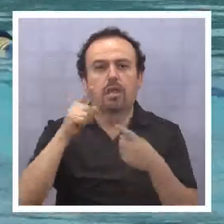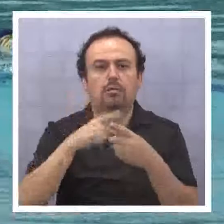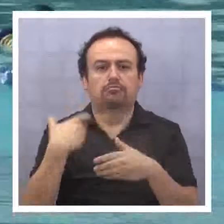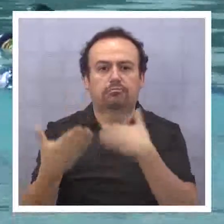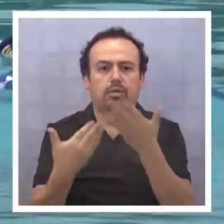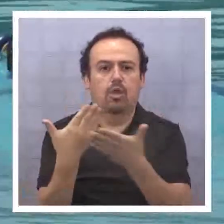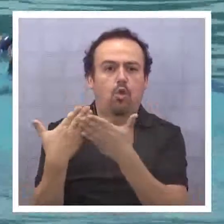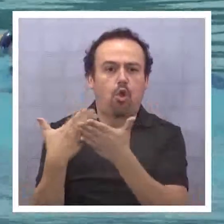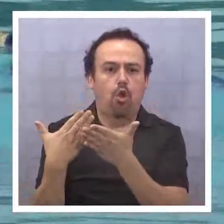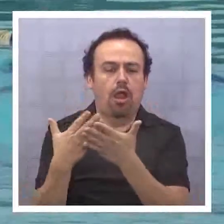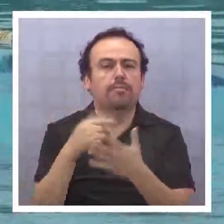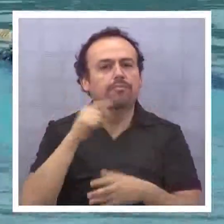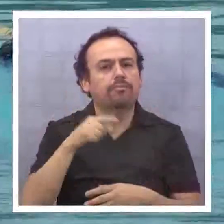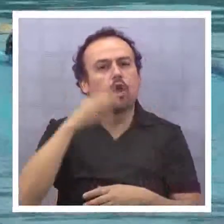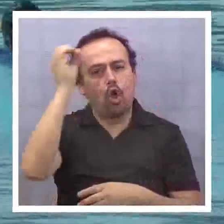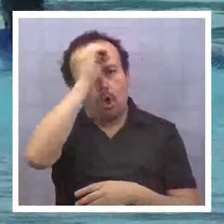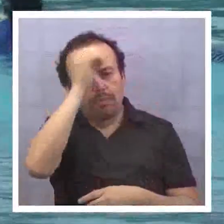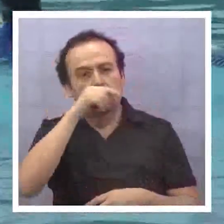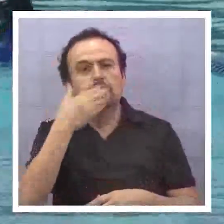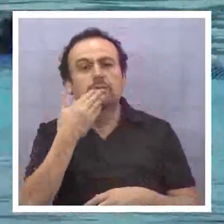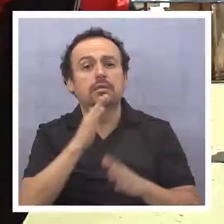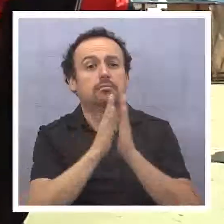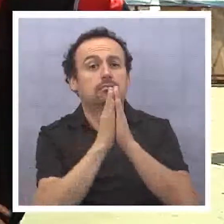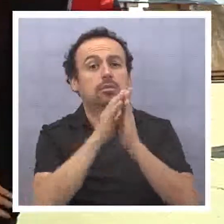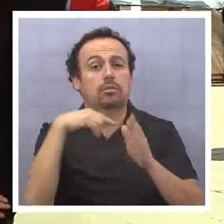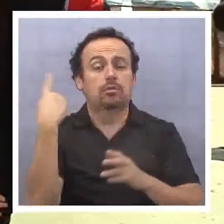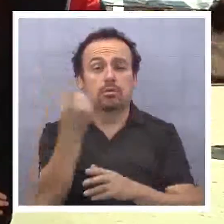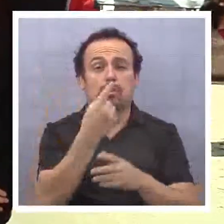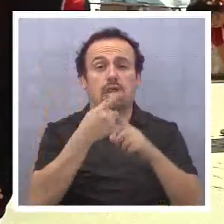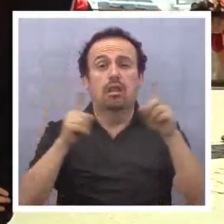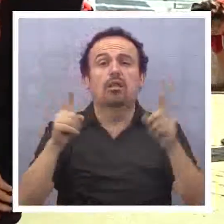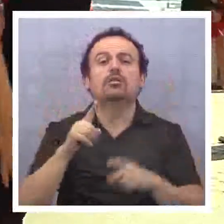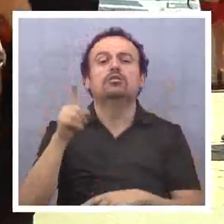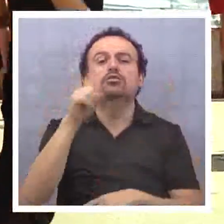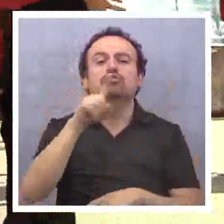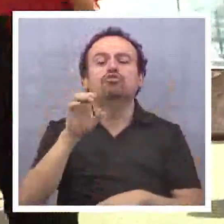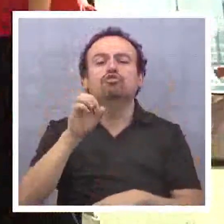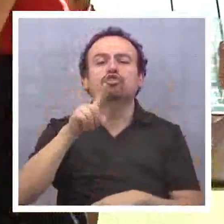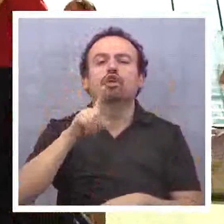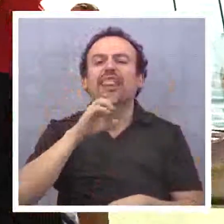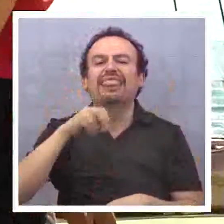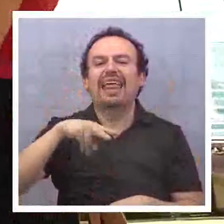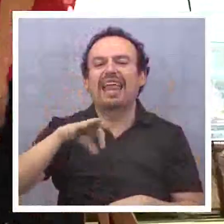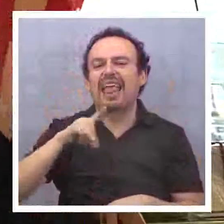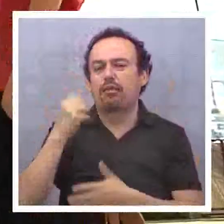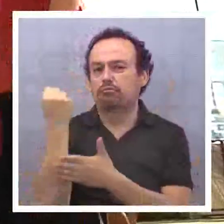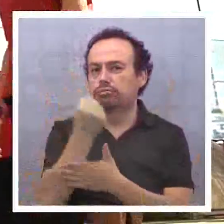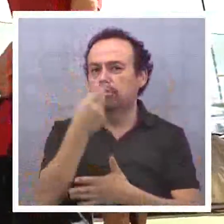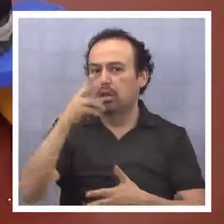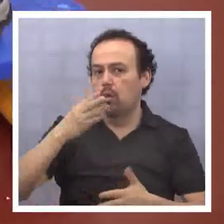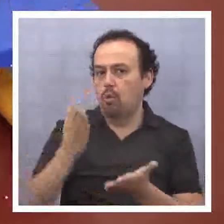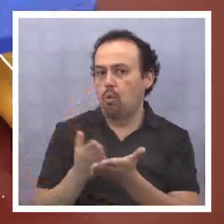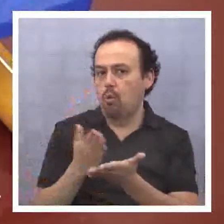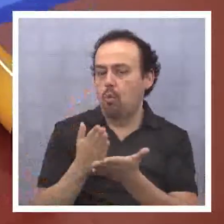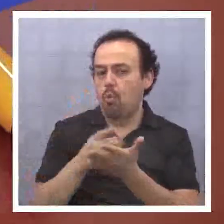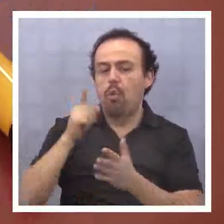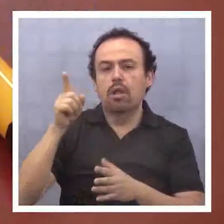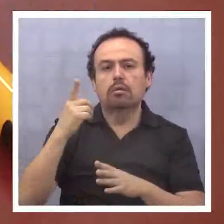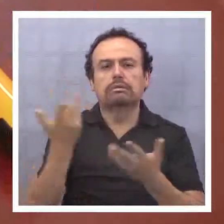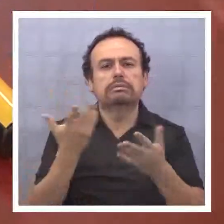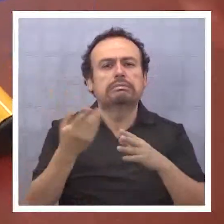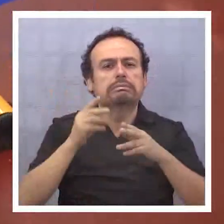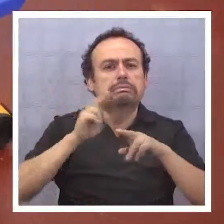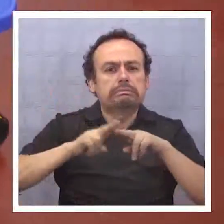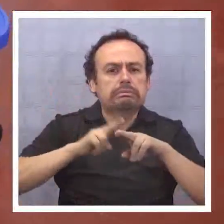Pérez hizo también el llamado a los sostenedores de los diversos establecimientos educacionales de la región para que implementen medidas similares